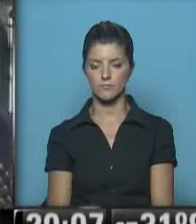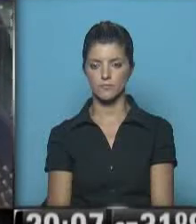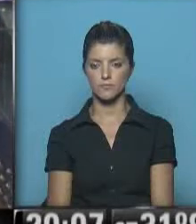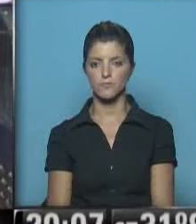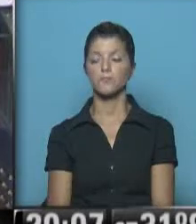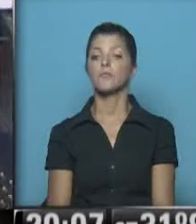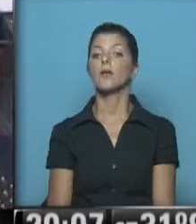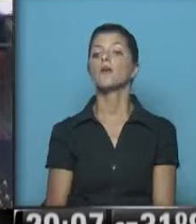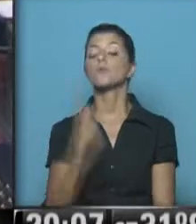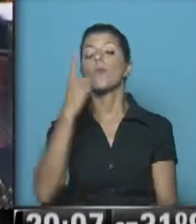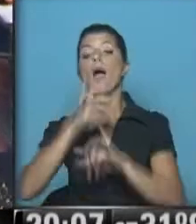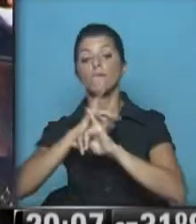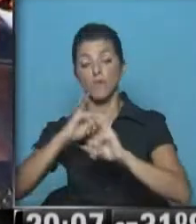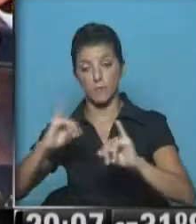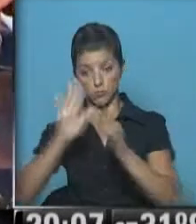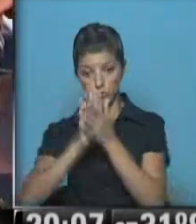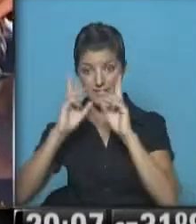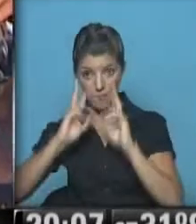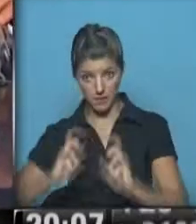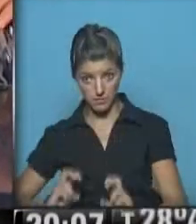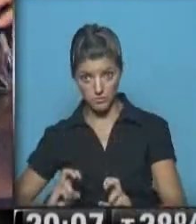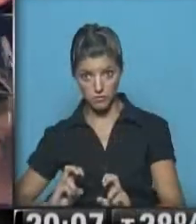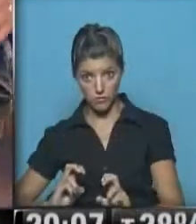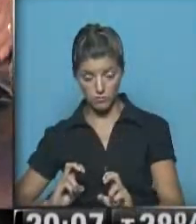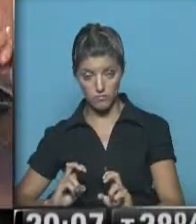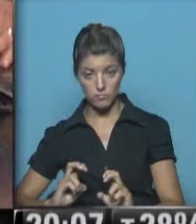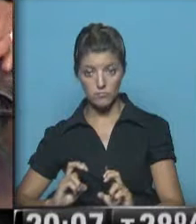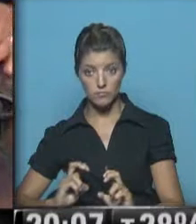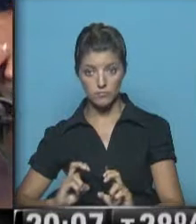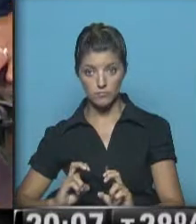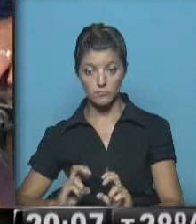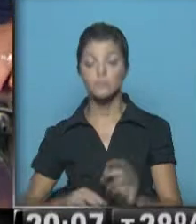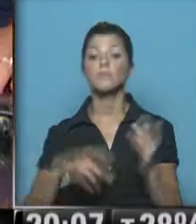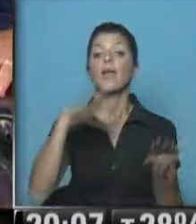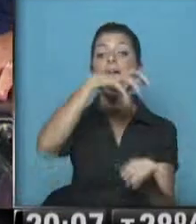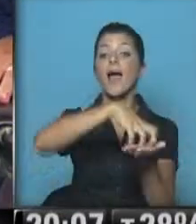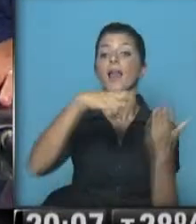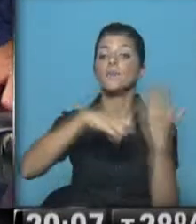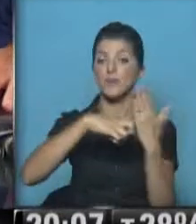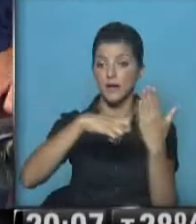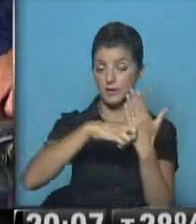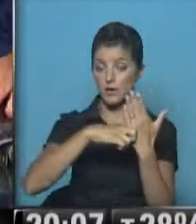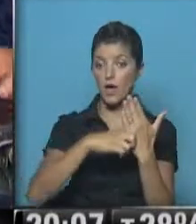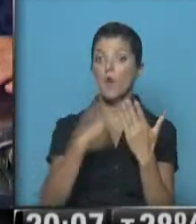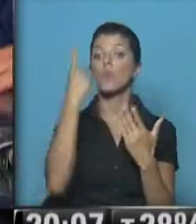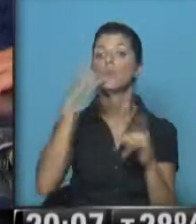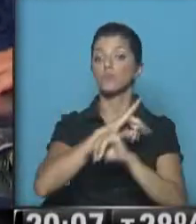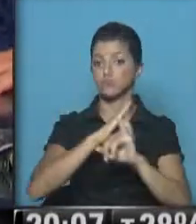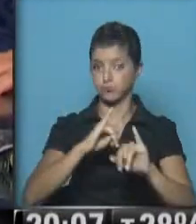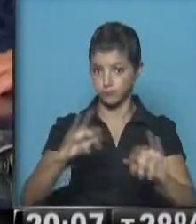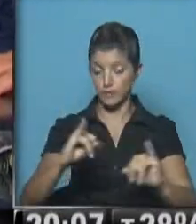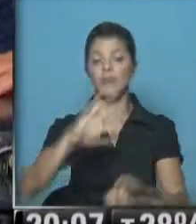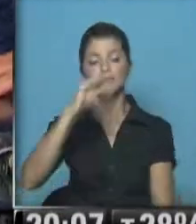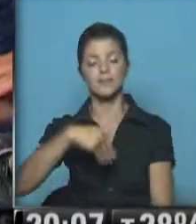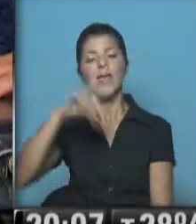Entre las novedades de la investigación en el día de hoy figura que la Fiscalía dio a conocer un comunicado. Efectivamente, está